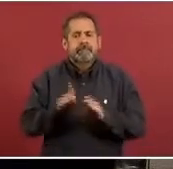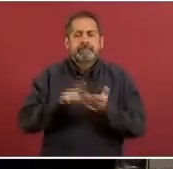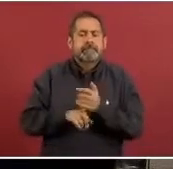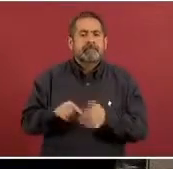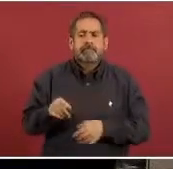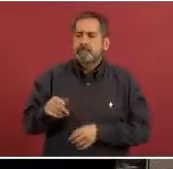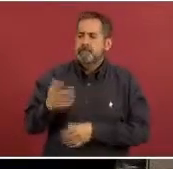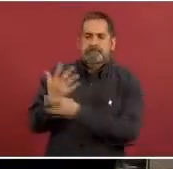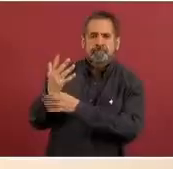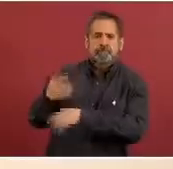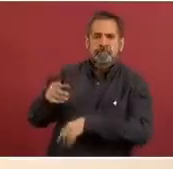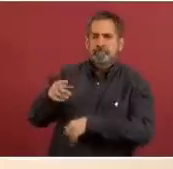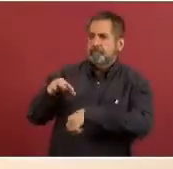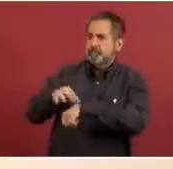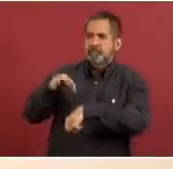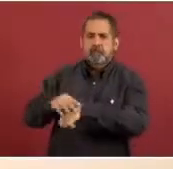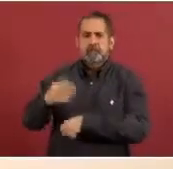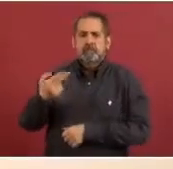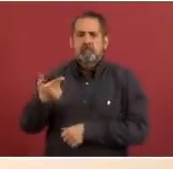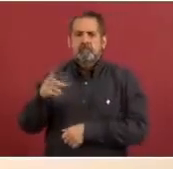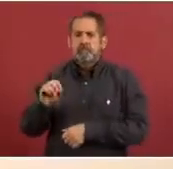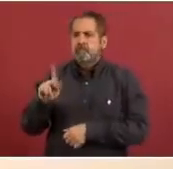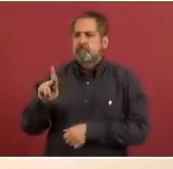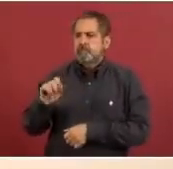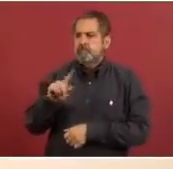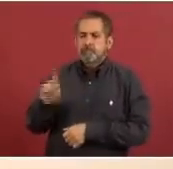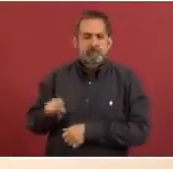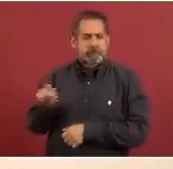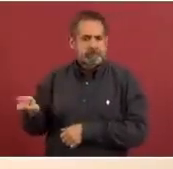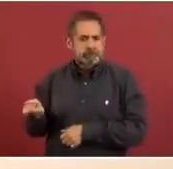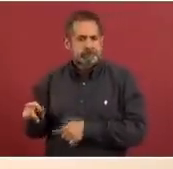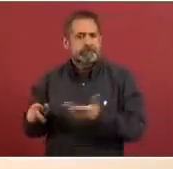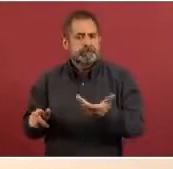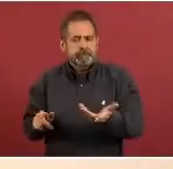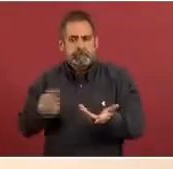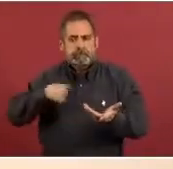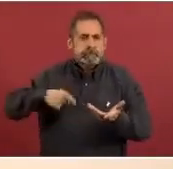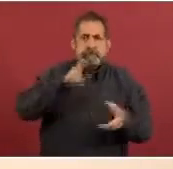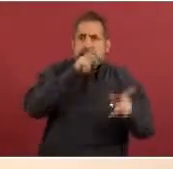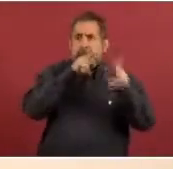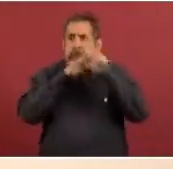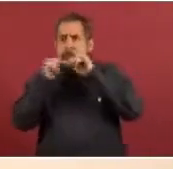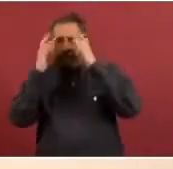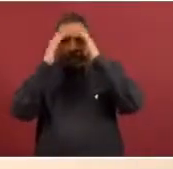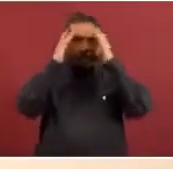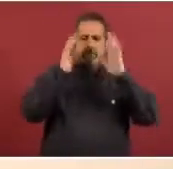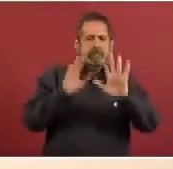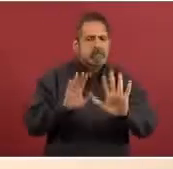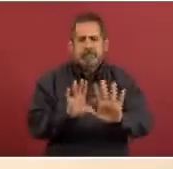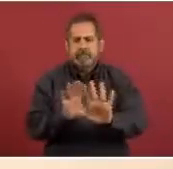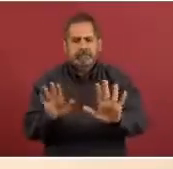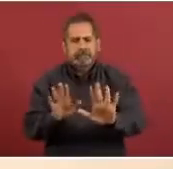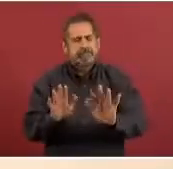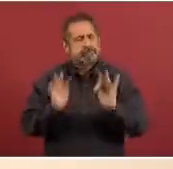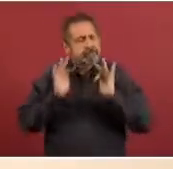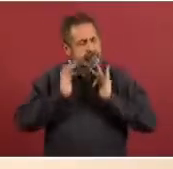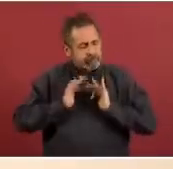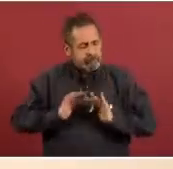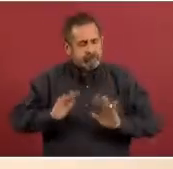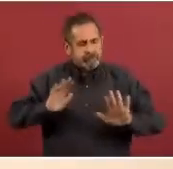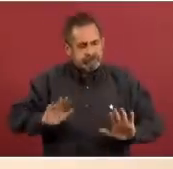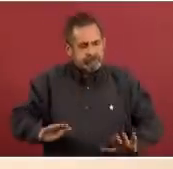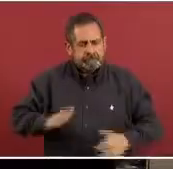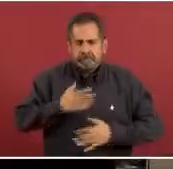doctor Hugo López-Gatell todos los días, que no podemos caer en pánico, tenemos que mantener nuestra